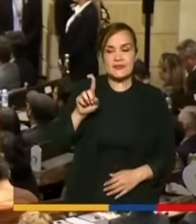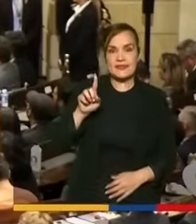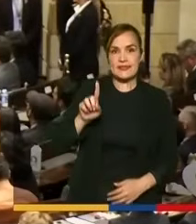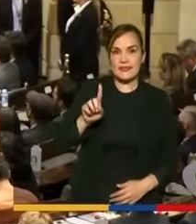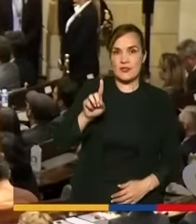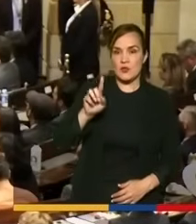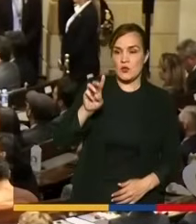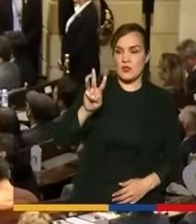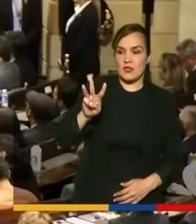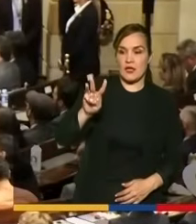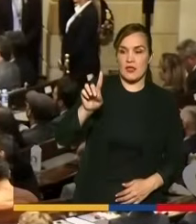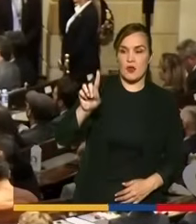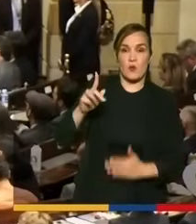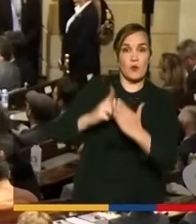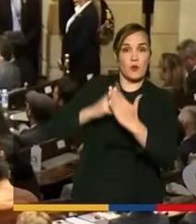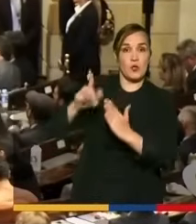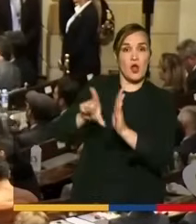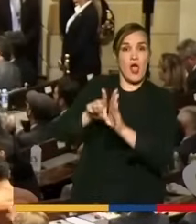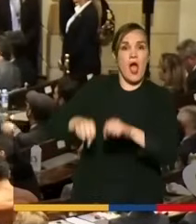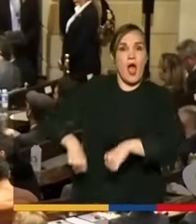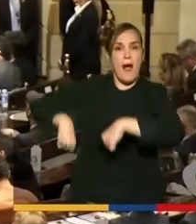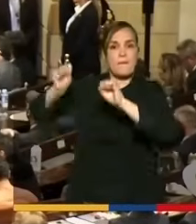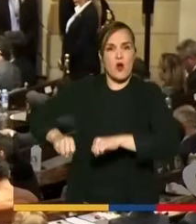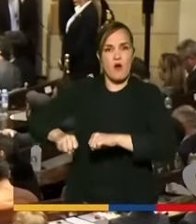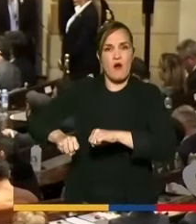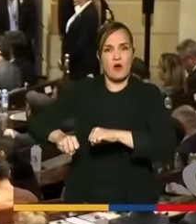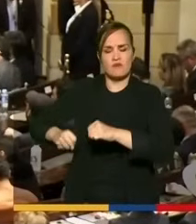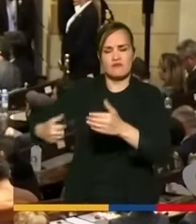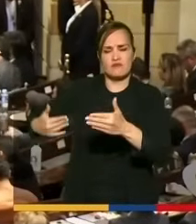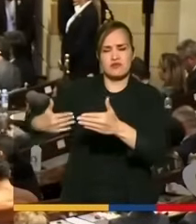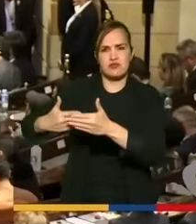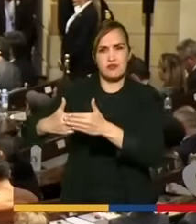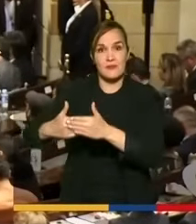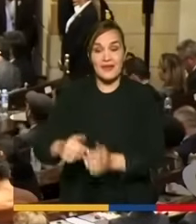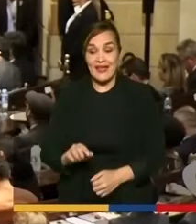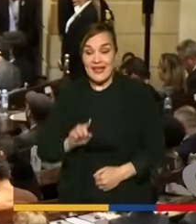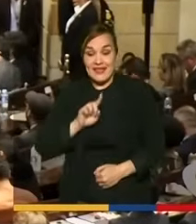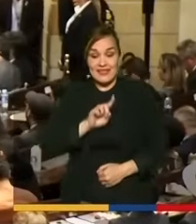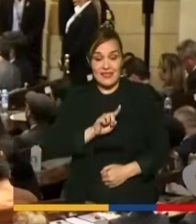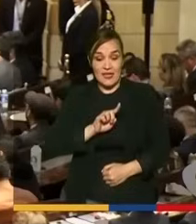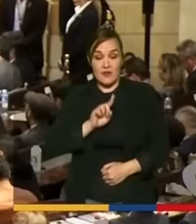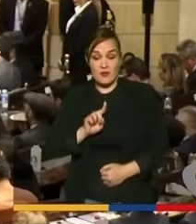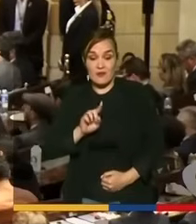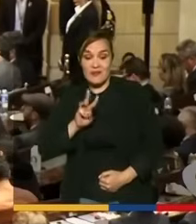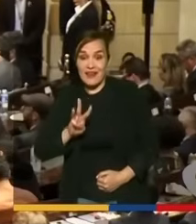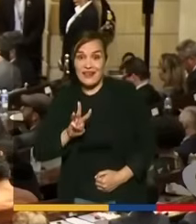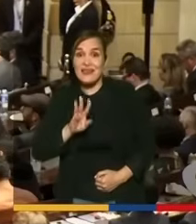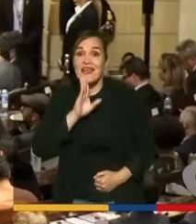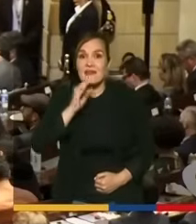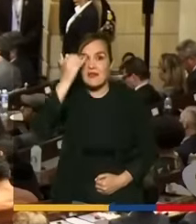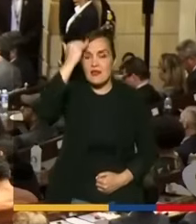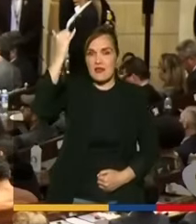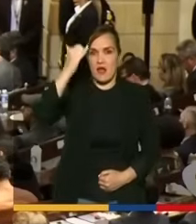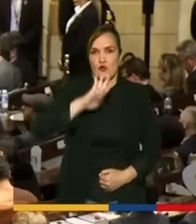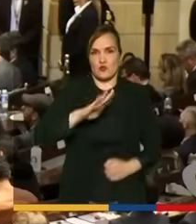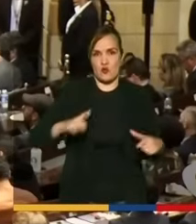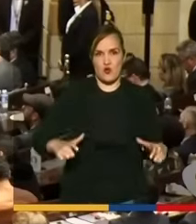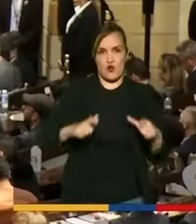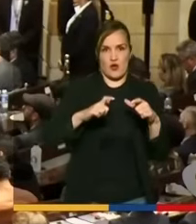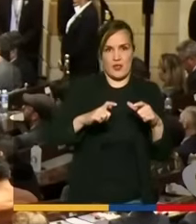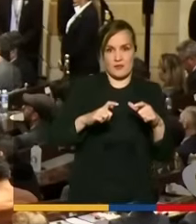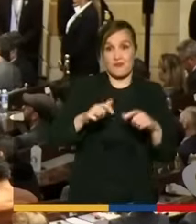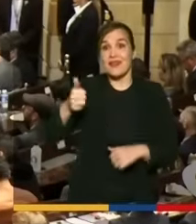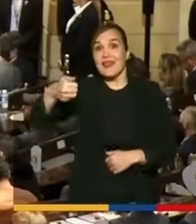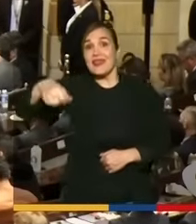131 proyectos de ley aprobados, de los cuales 113 fueron de iniciativa parlamentaria y 18 de iniciativa